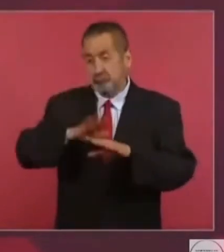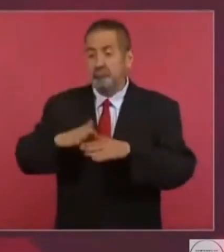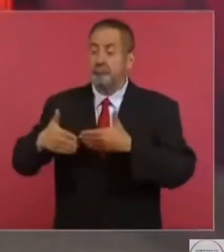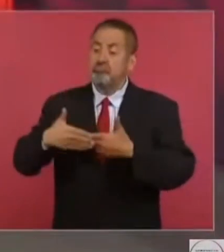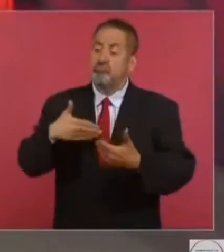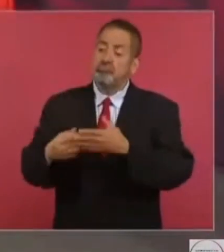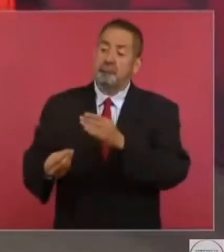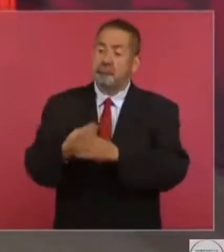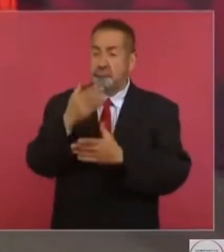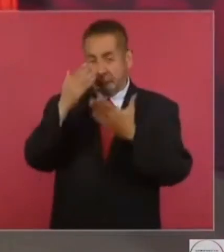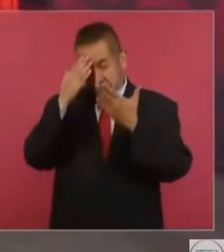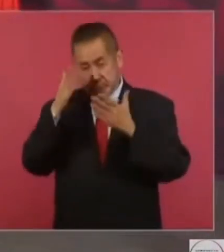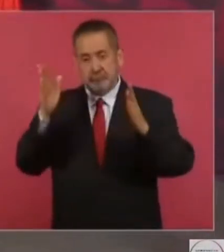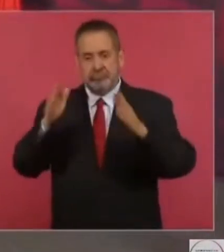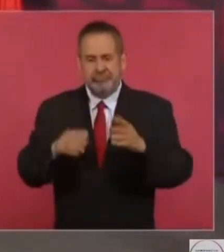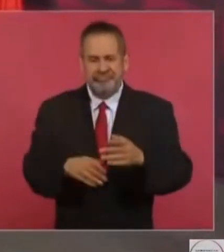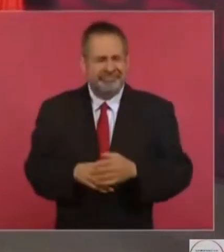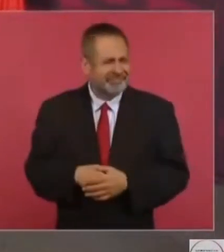porque necesitaban